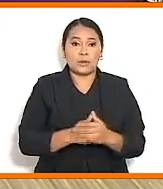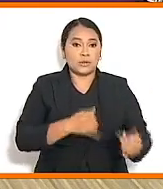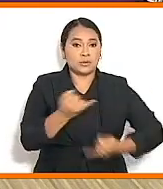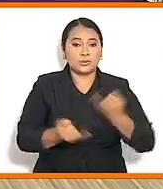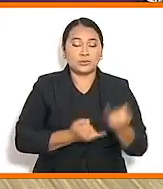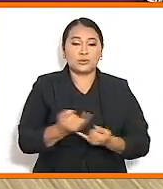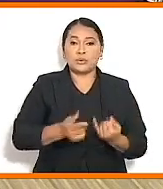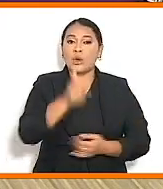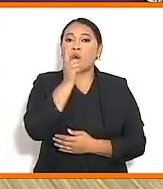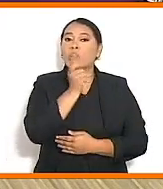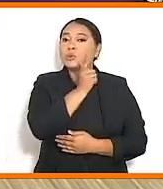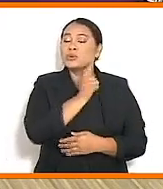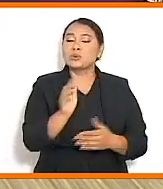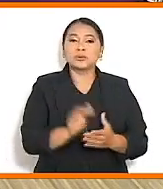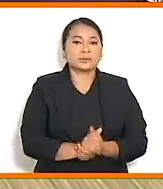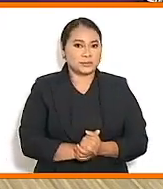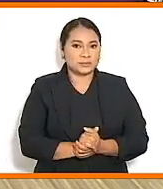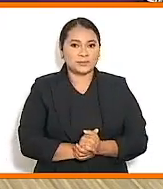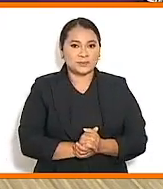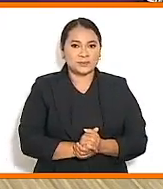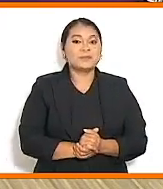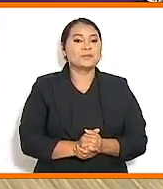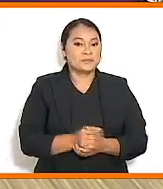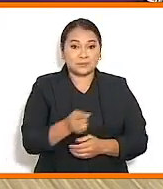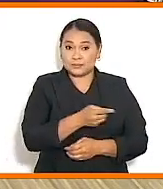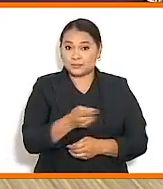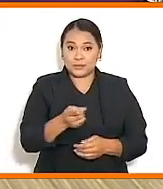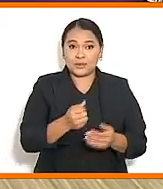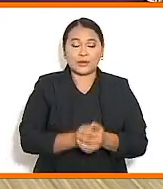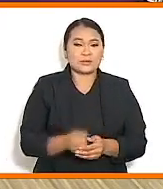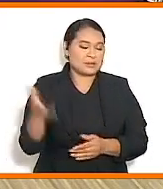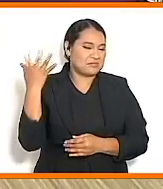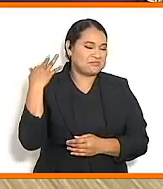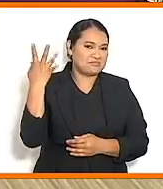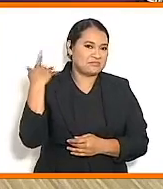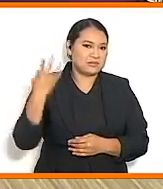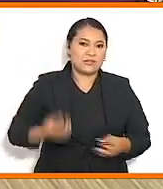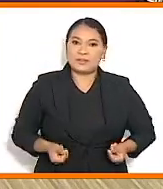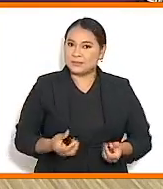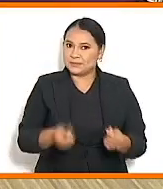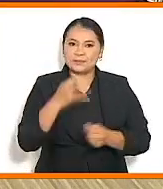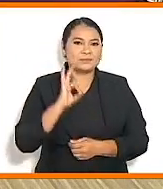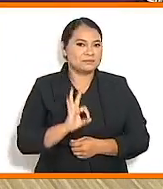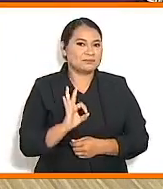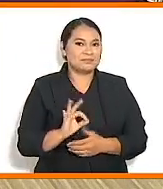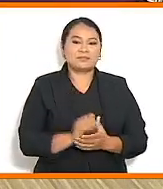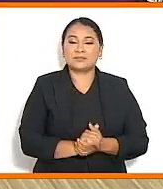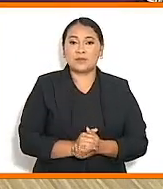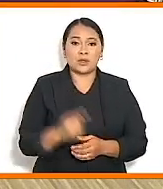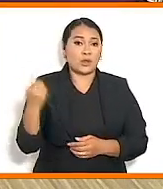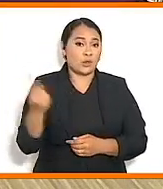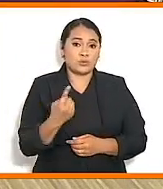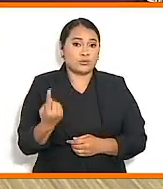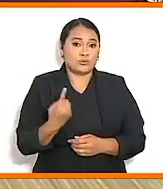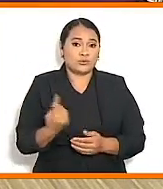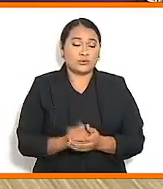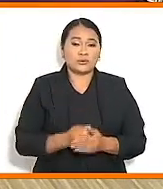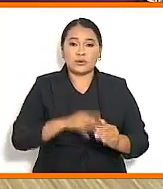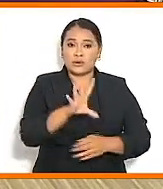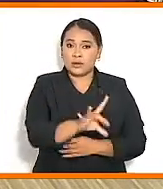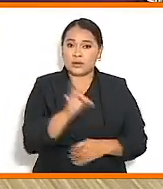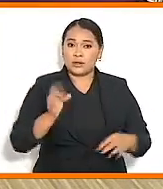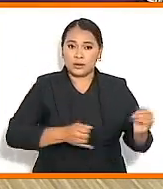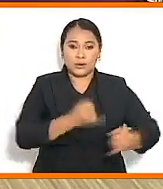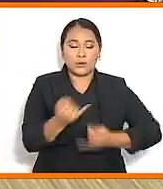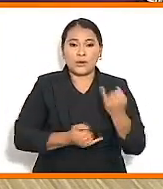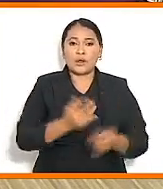electrónicos favoritos, Madeline. Te comento, Charlene, que es muy fácil, rápido y conveniente. Solo deben elegir su jugada favorita diaria